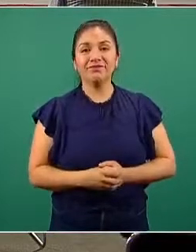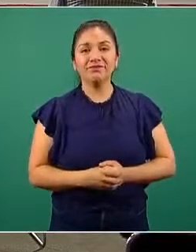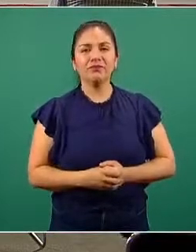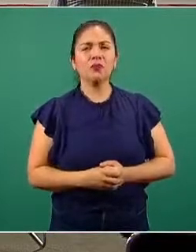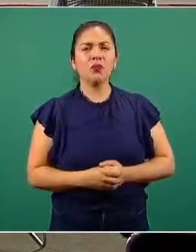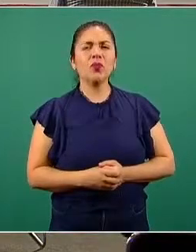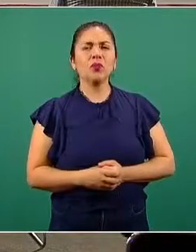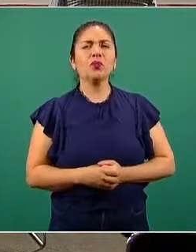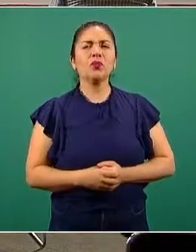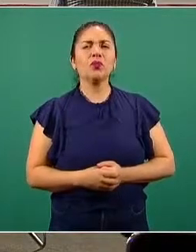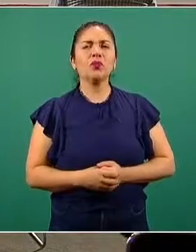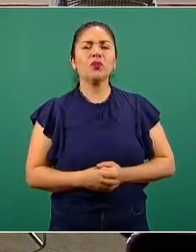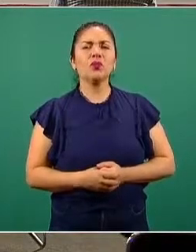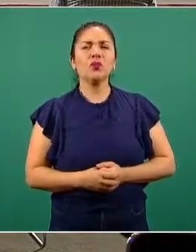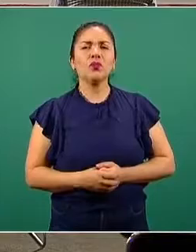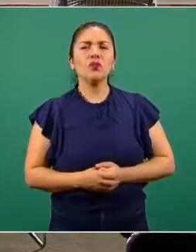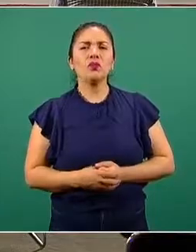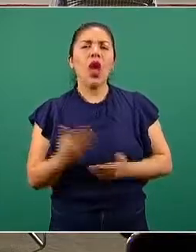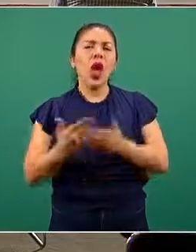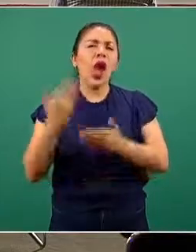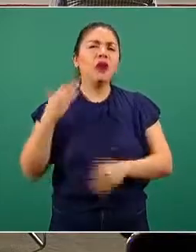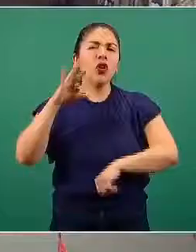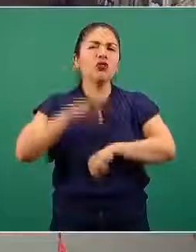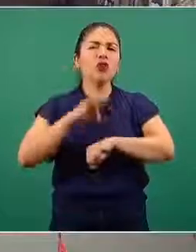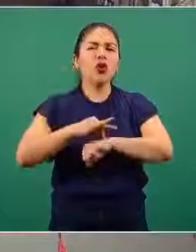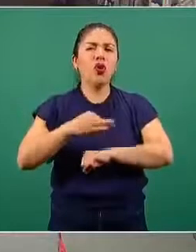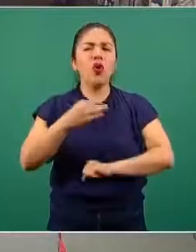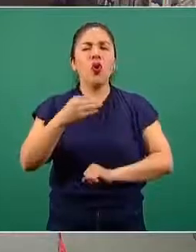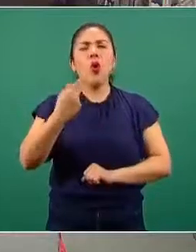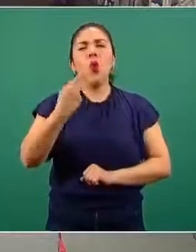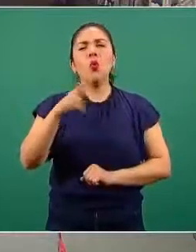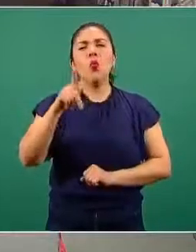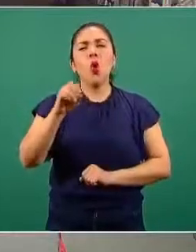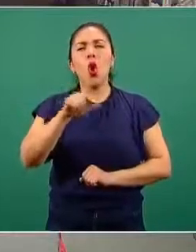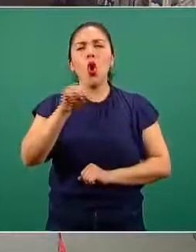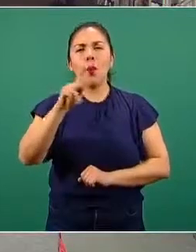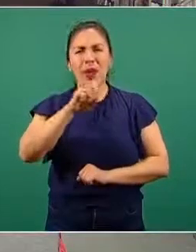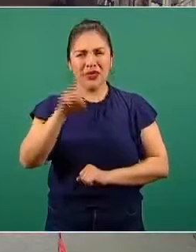ahí nos había explicado el doctor Hugo López-Gatell de cierta pérdida